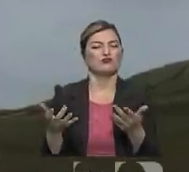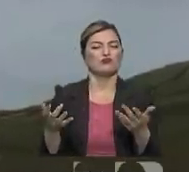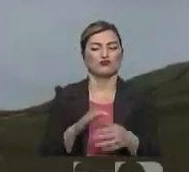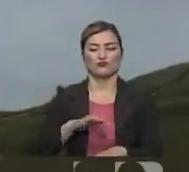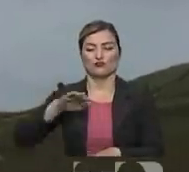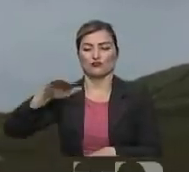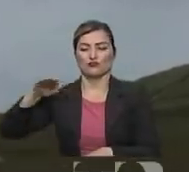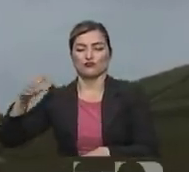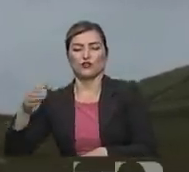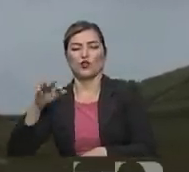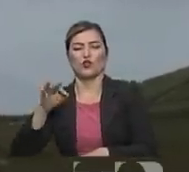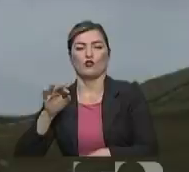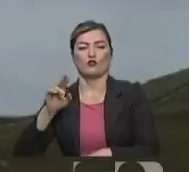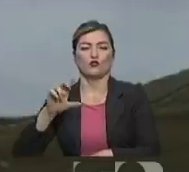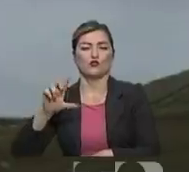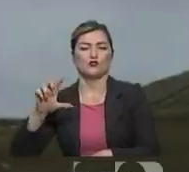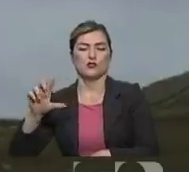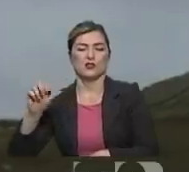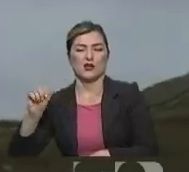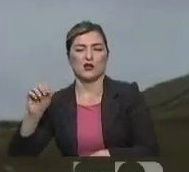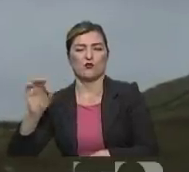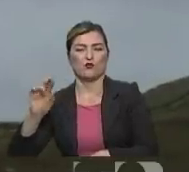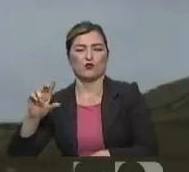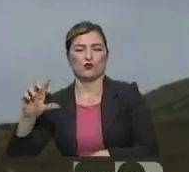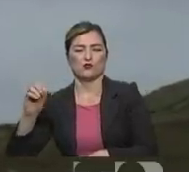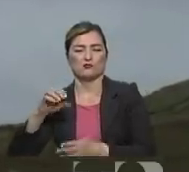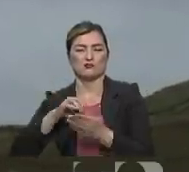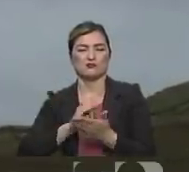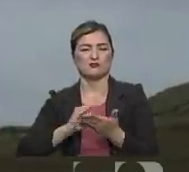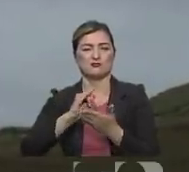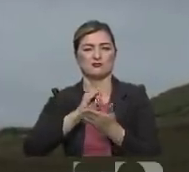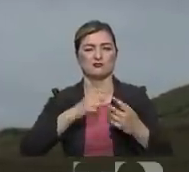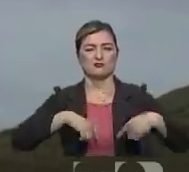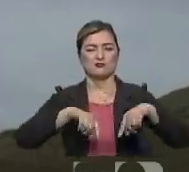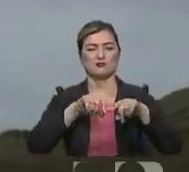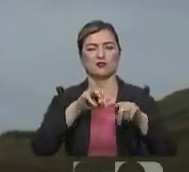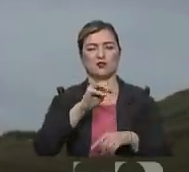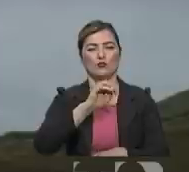cima del Cerro Fuyafuya en la provincia de Imbabura. Desde aquí podemos observar las lagunas de Mojanda y gran